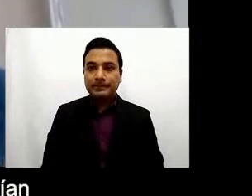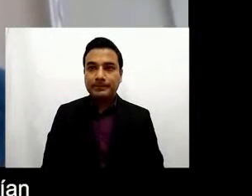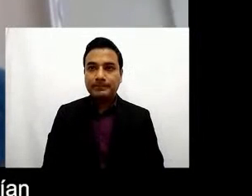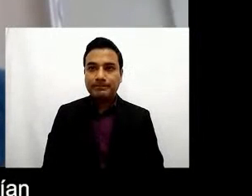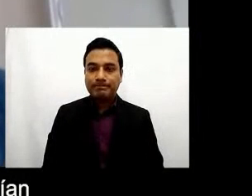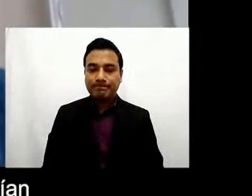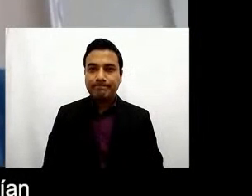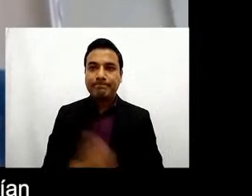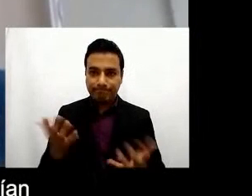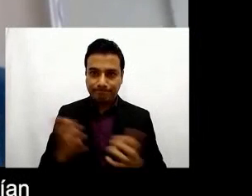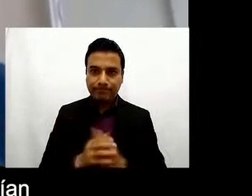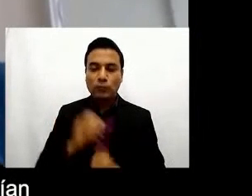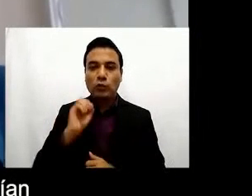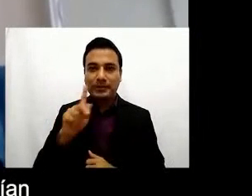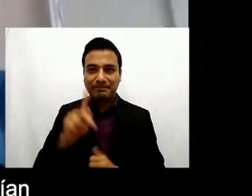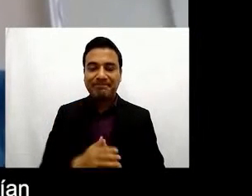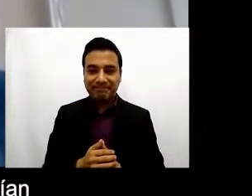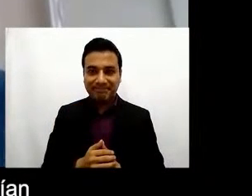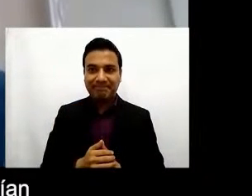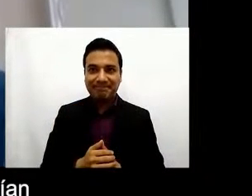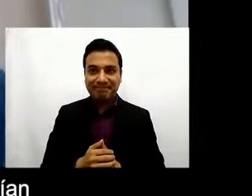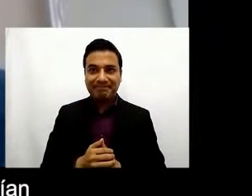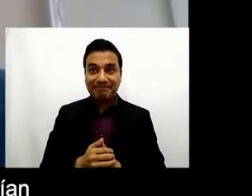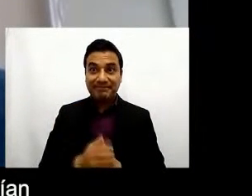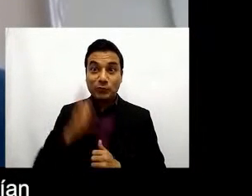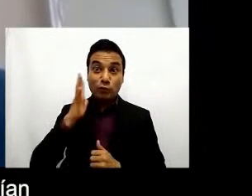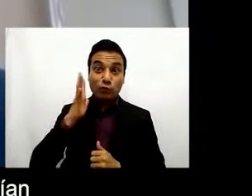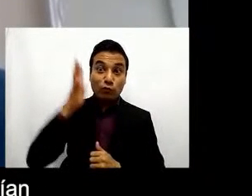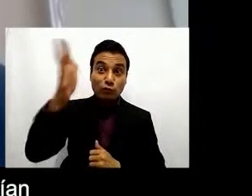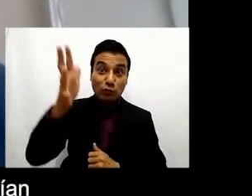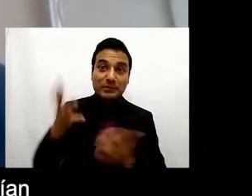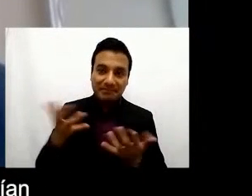¿Qué sigue? Bueno, muchísimas cosas deberían seguir.